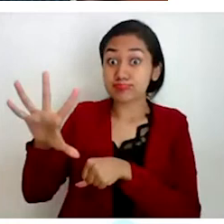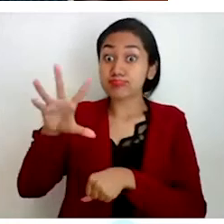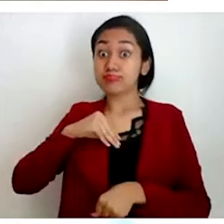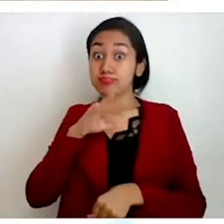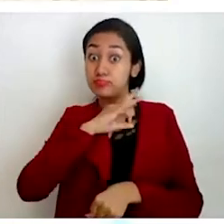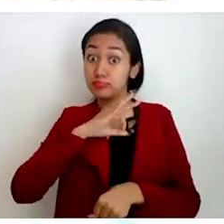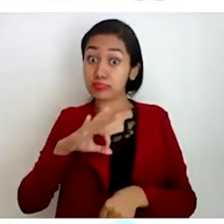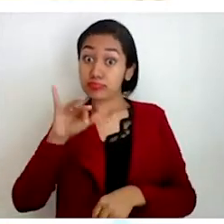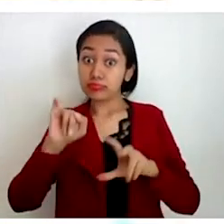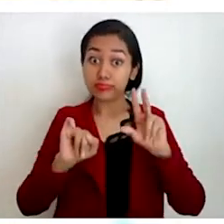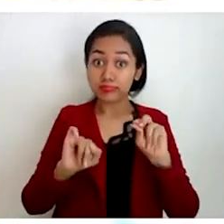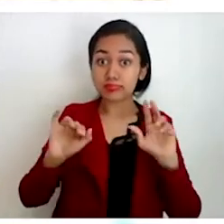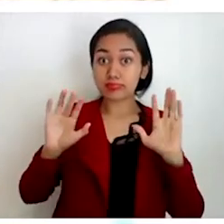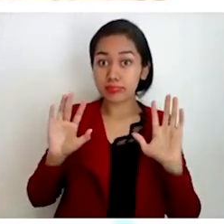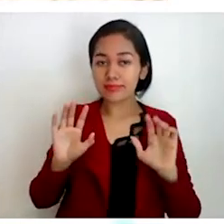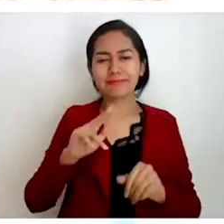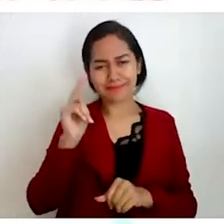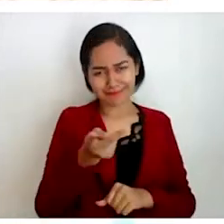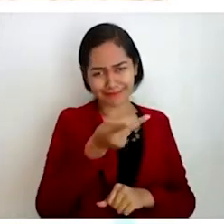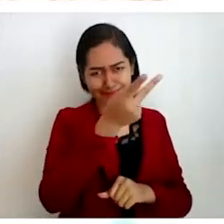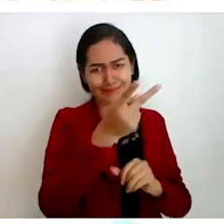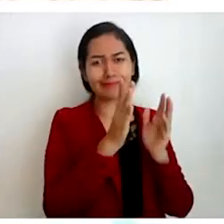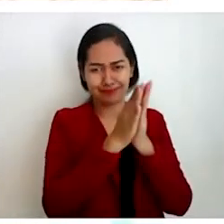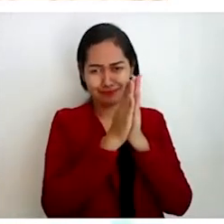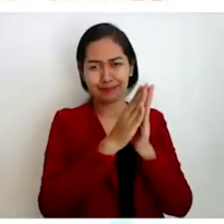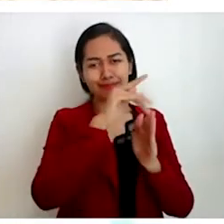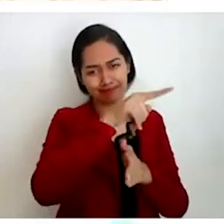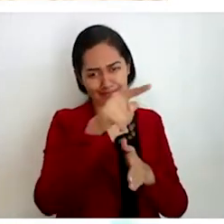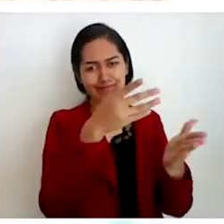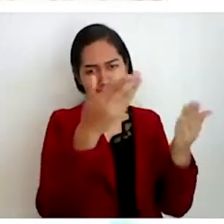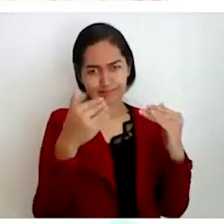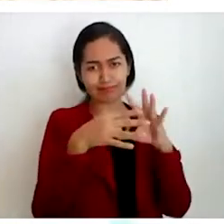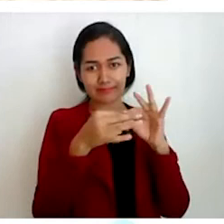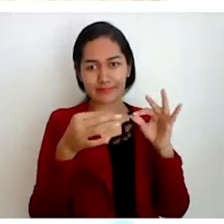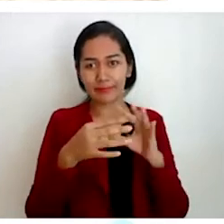gusto. Espero poderlas responder. Y bueno, la primera es...